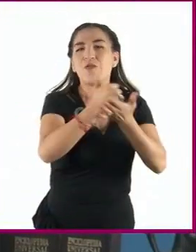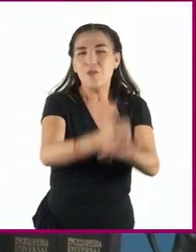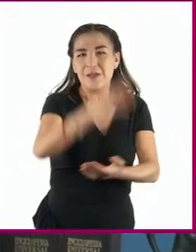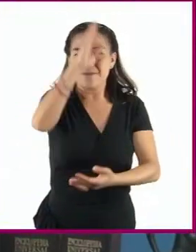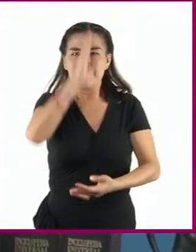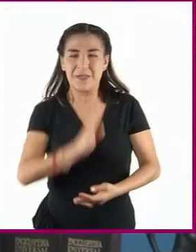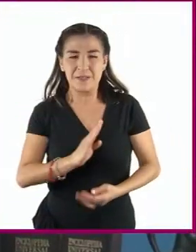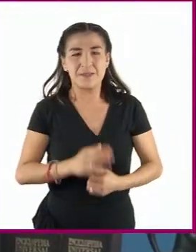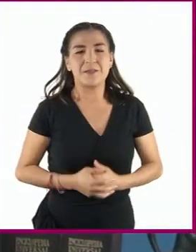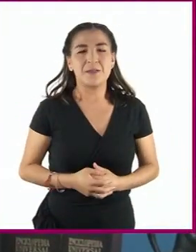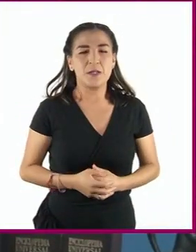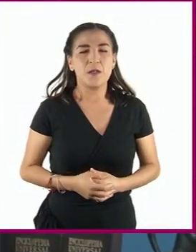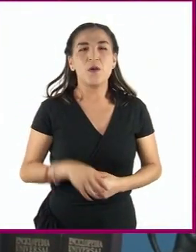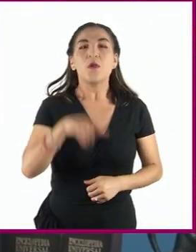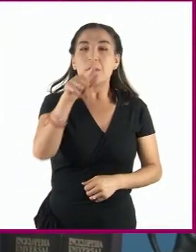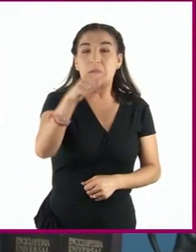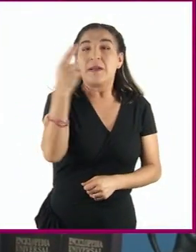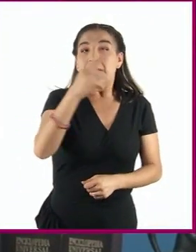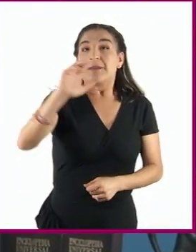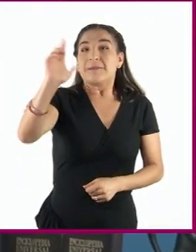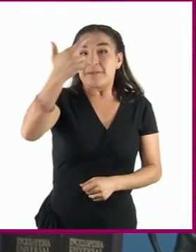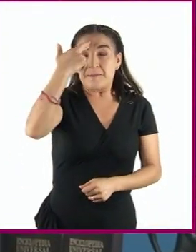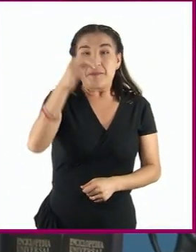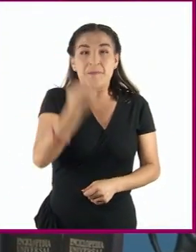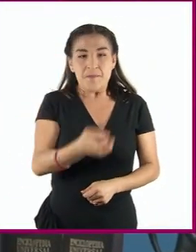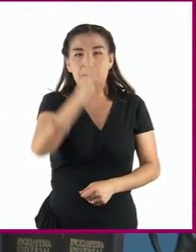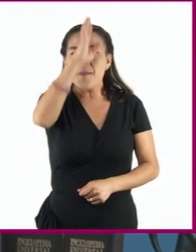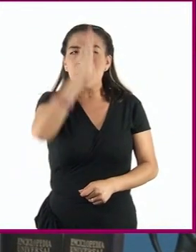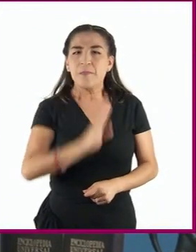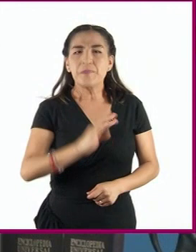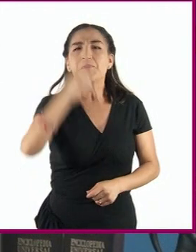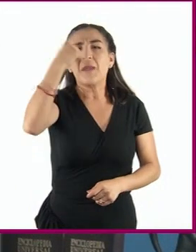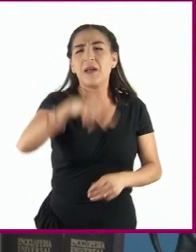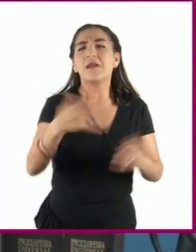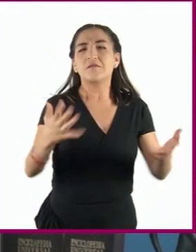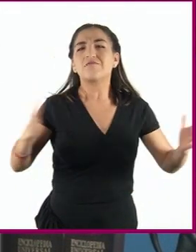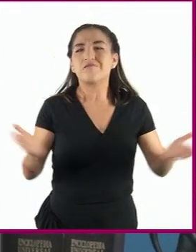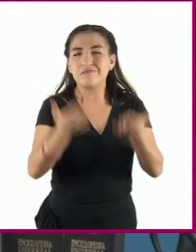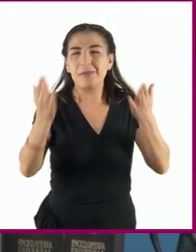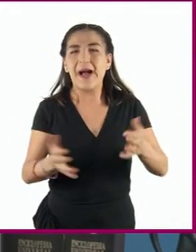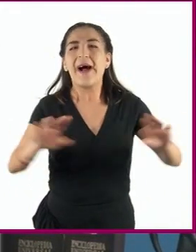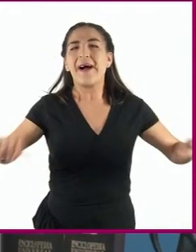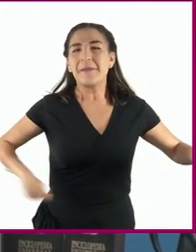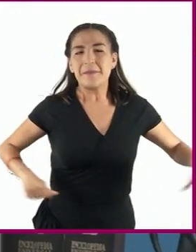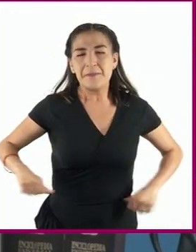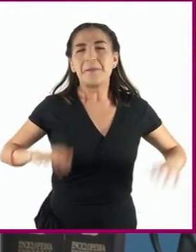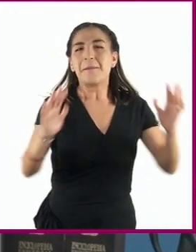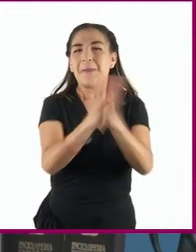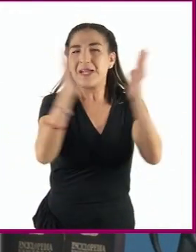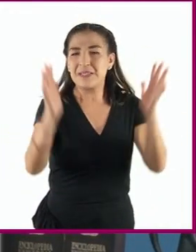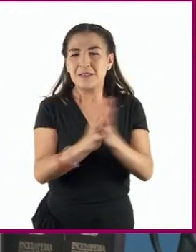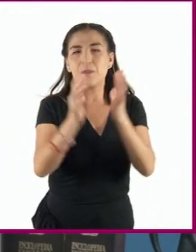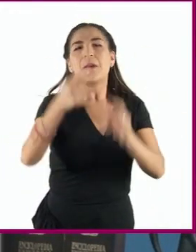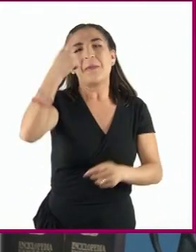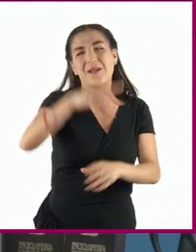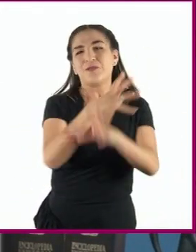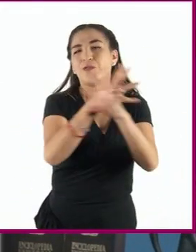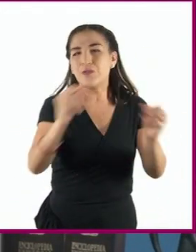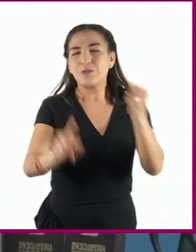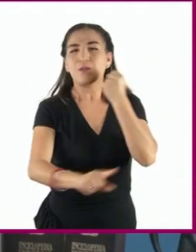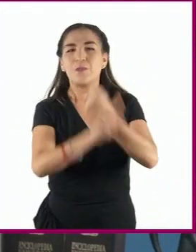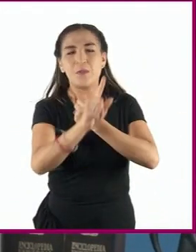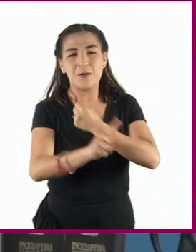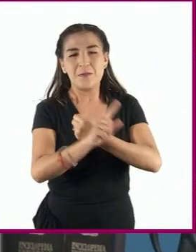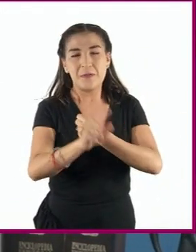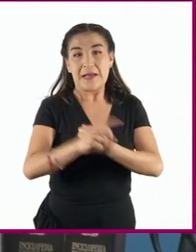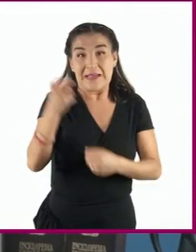que recordemos que la mediación es un proceso que activa la participación de las personas para solucionar sus conflictos, ya